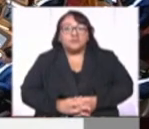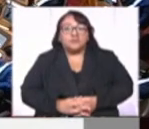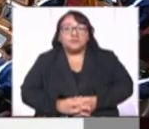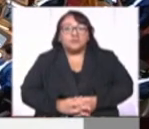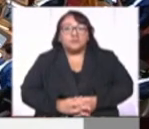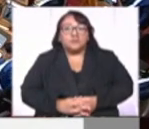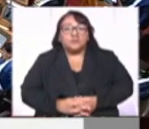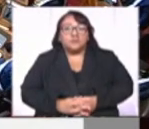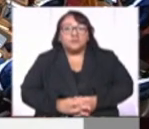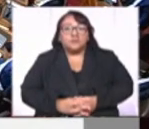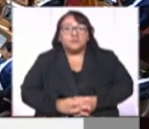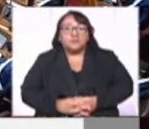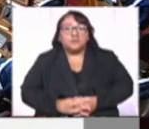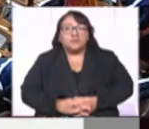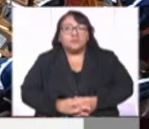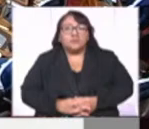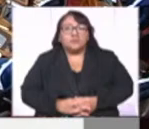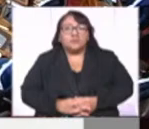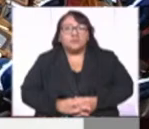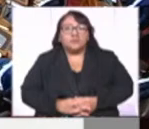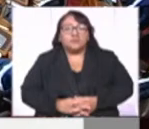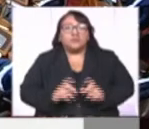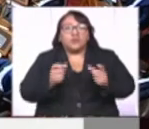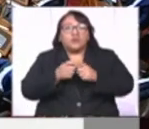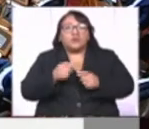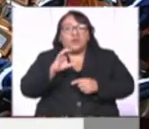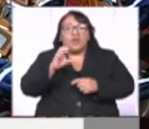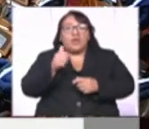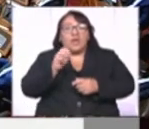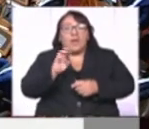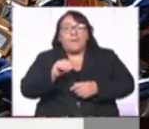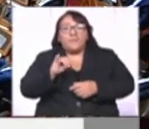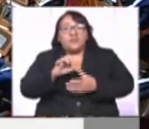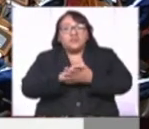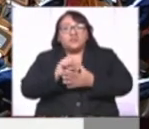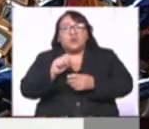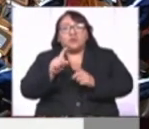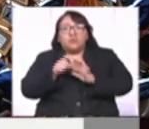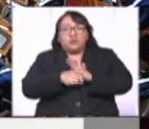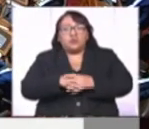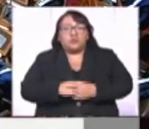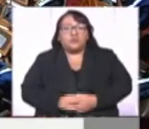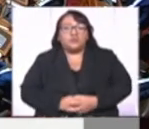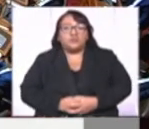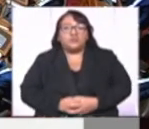Tiene luz a la palabra el congresista Camiche Morante, por un minuto.